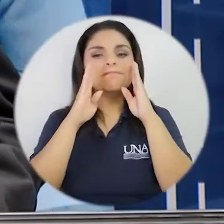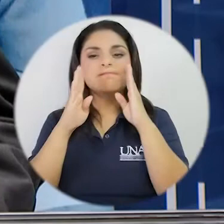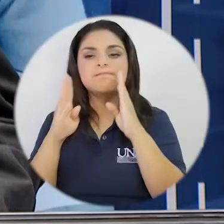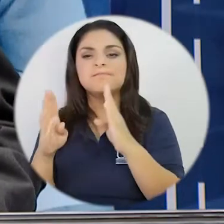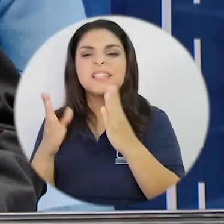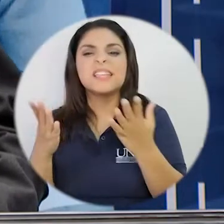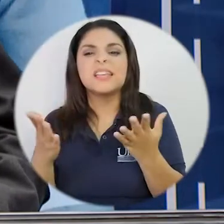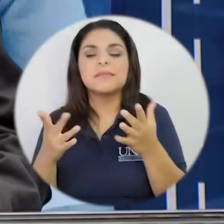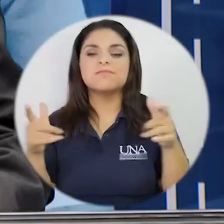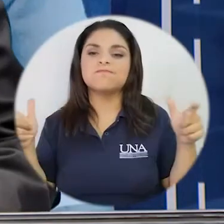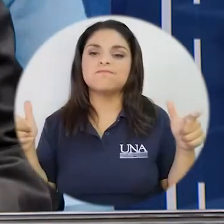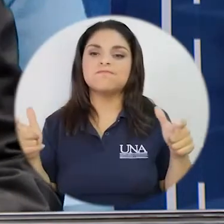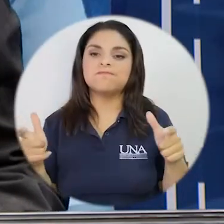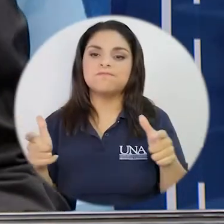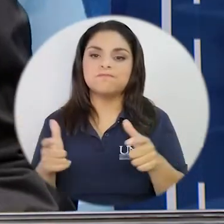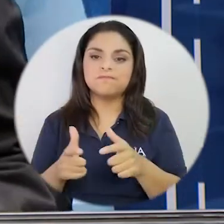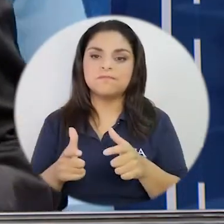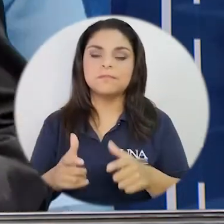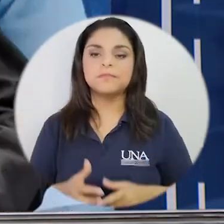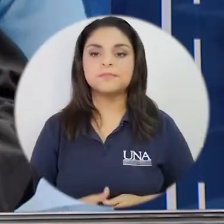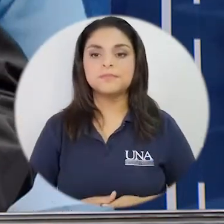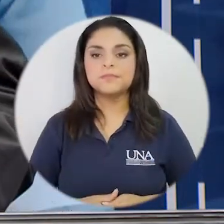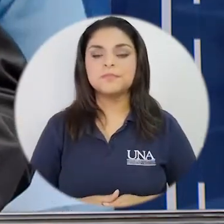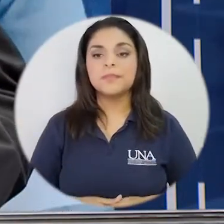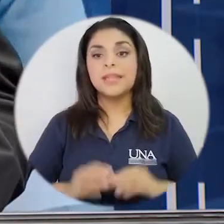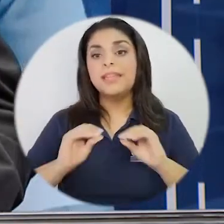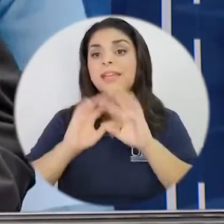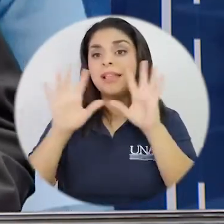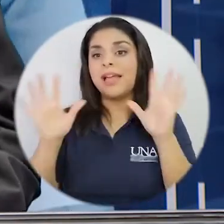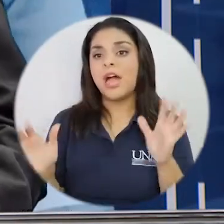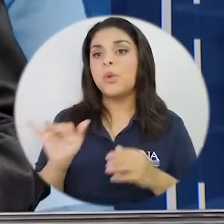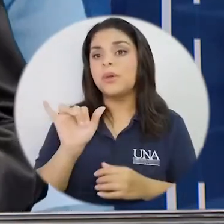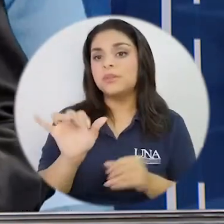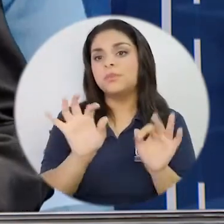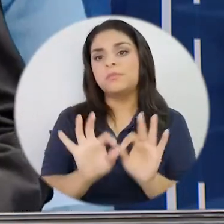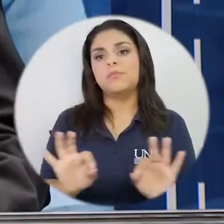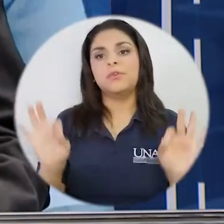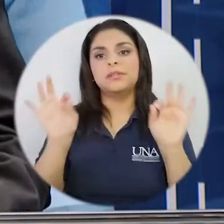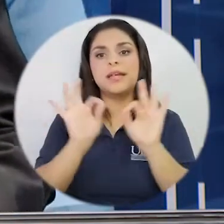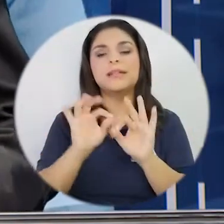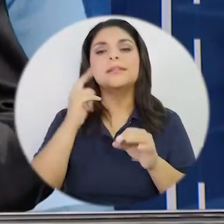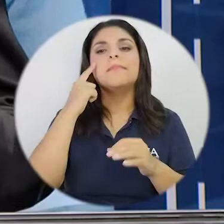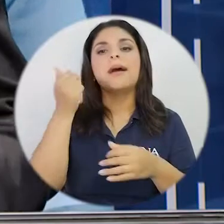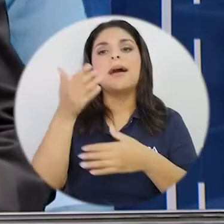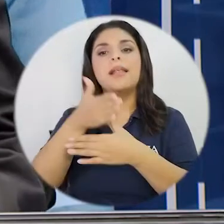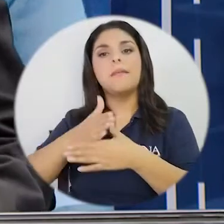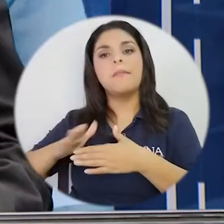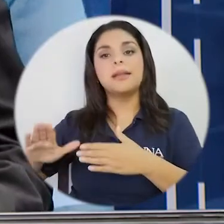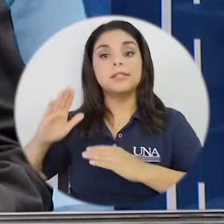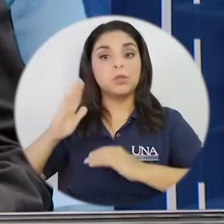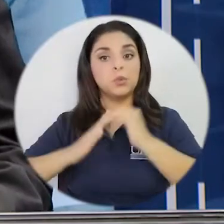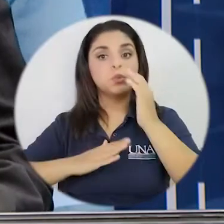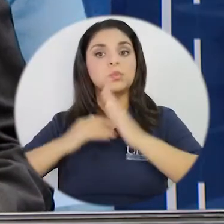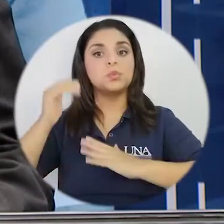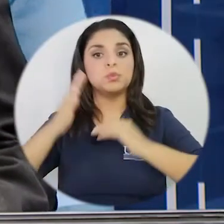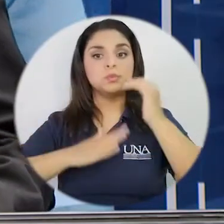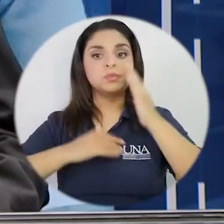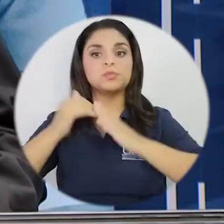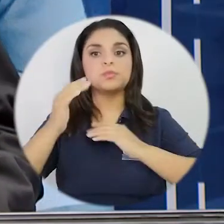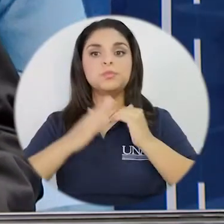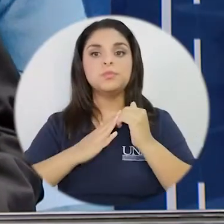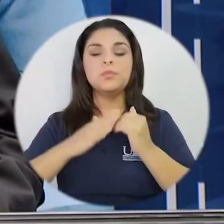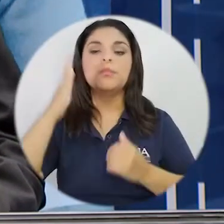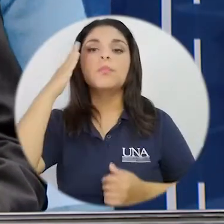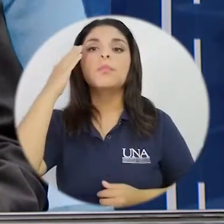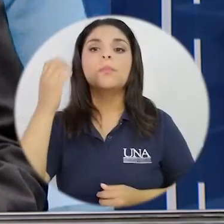la tendencia decreciente. Y claro, es un motor importante para el sector